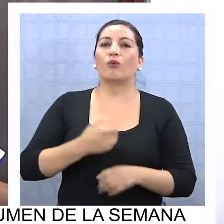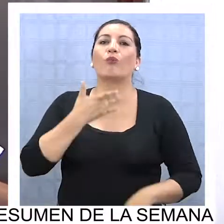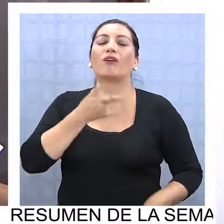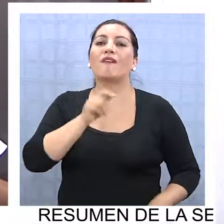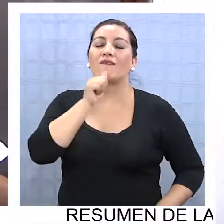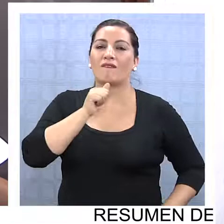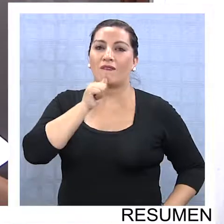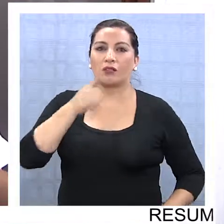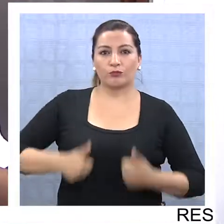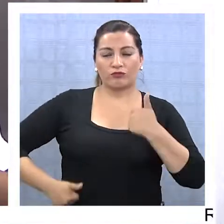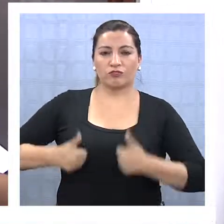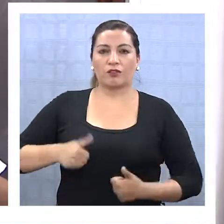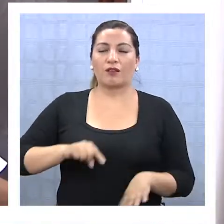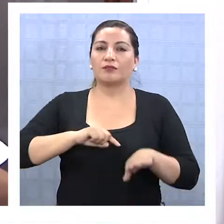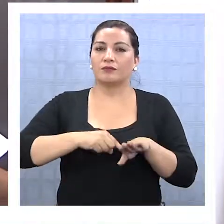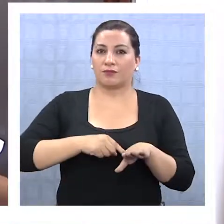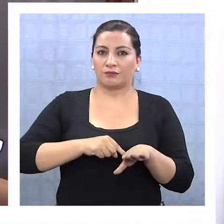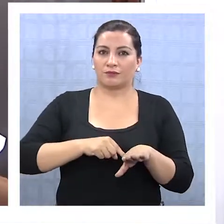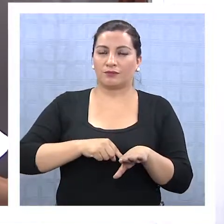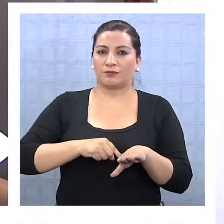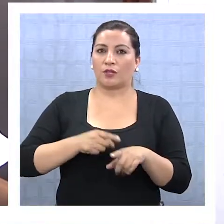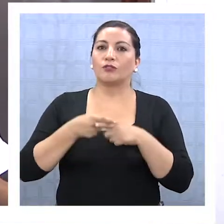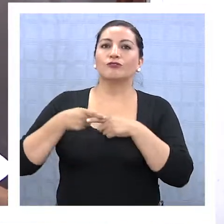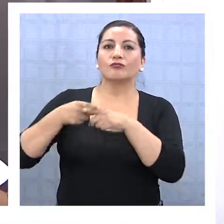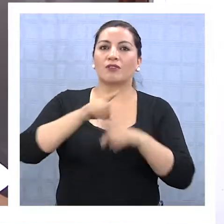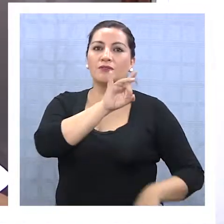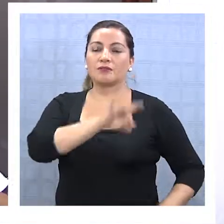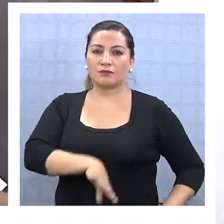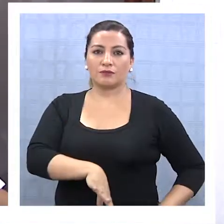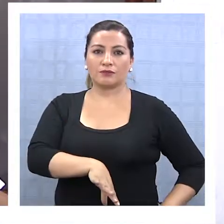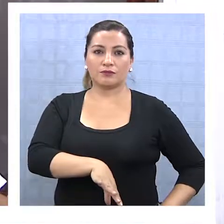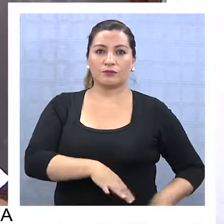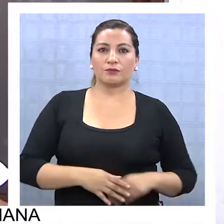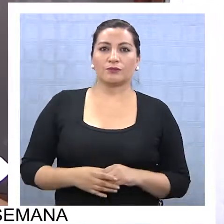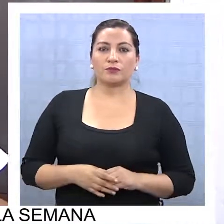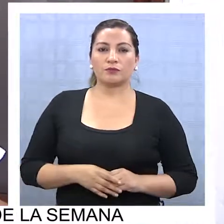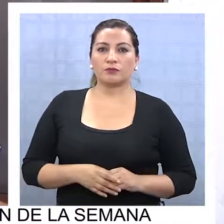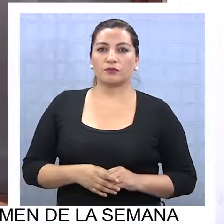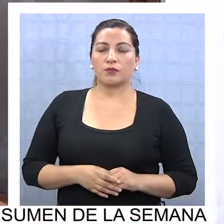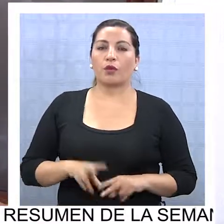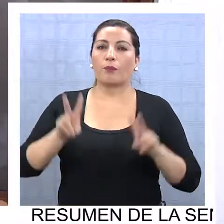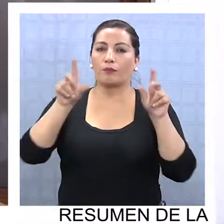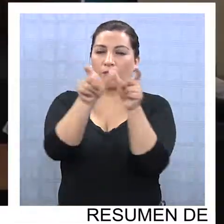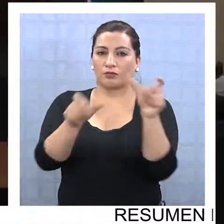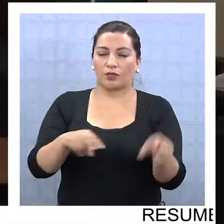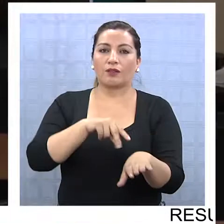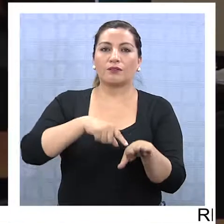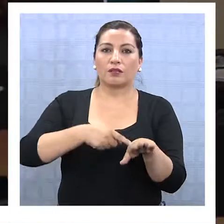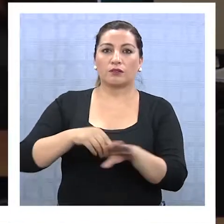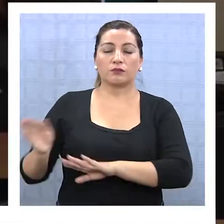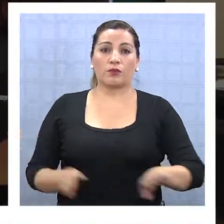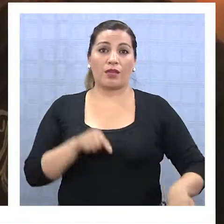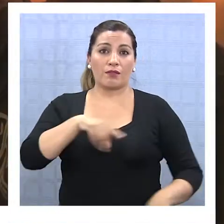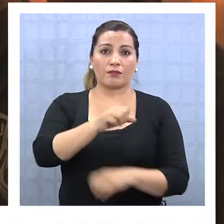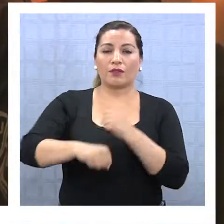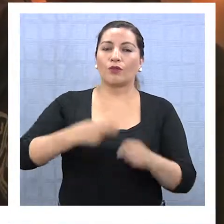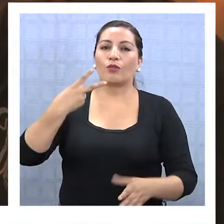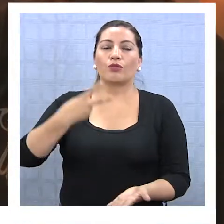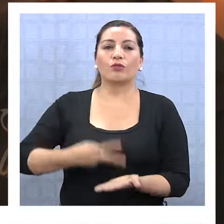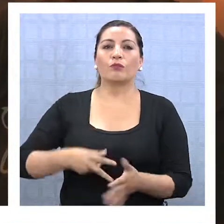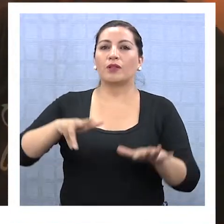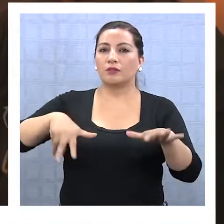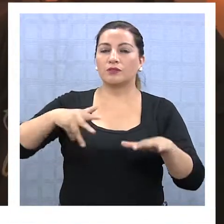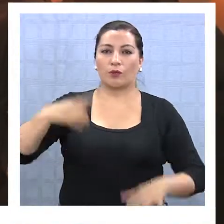déficit que tenemos como sociedad Chile, más que nada con técnicos. Para este año 2019,